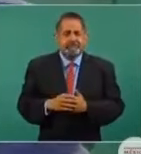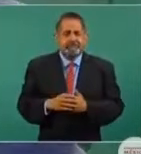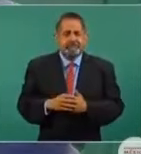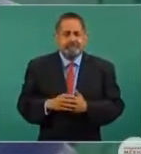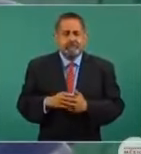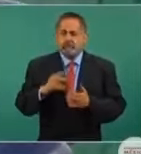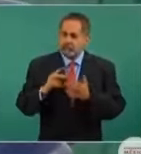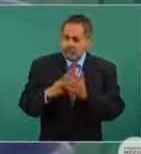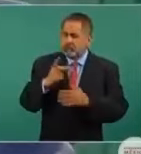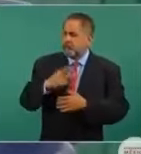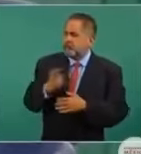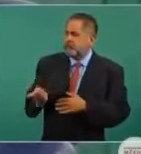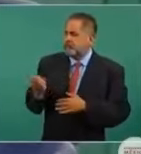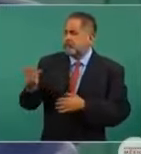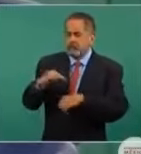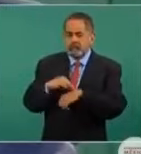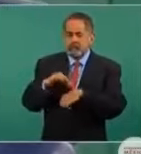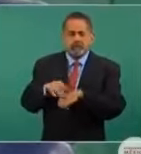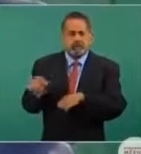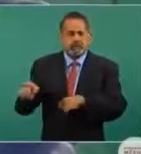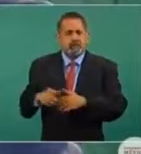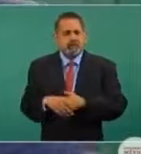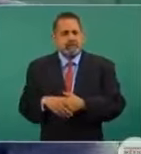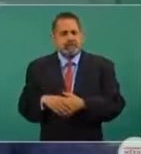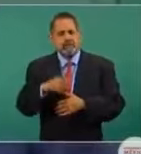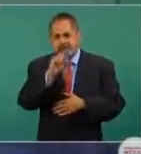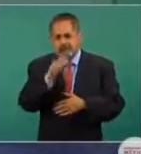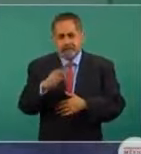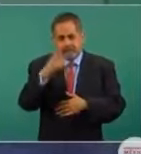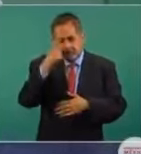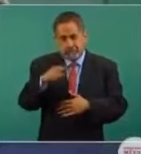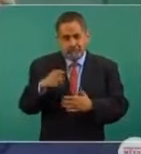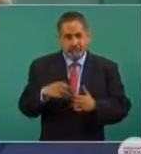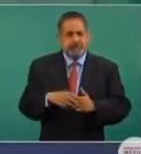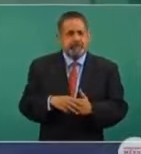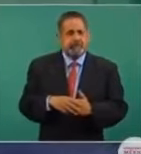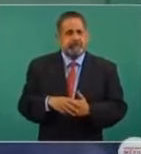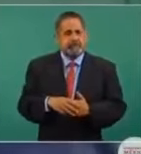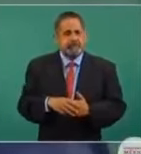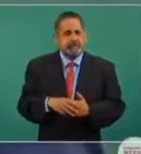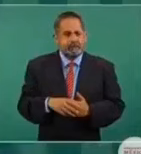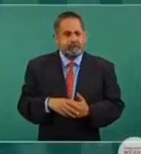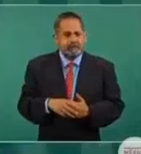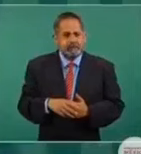Volví a preguntarle a los médicos y también para